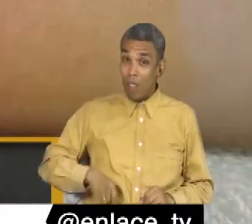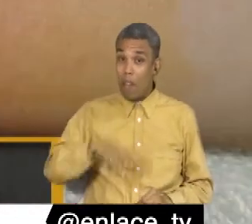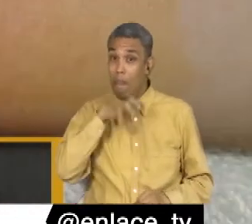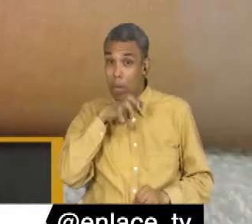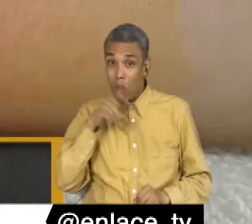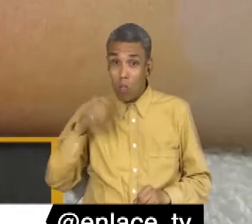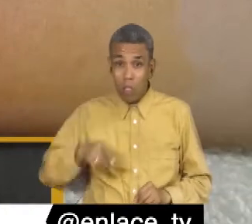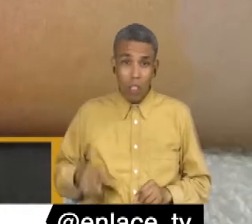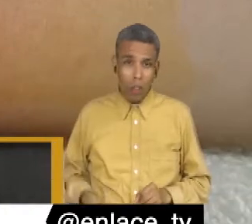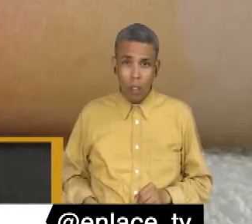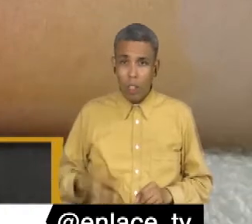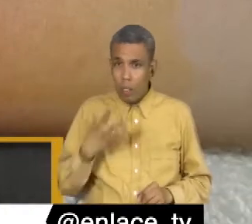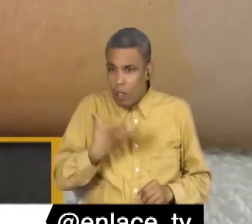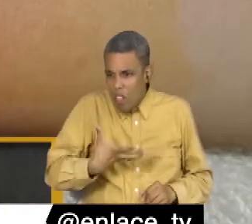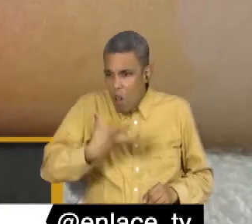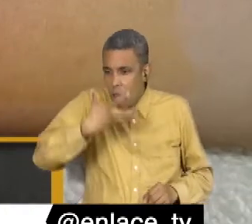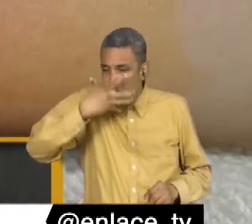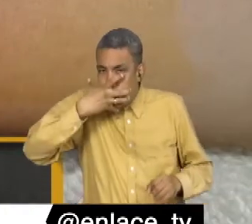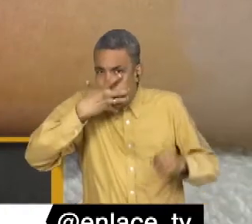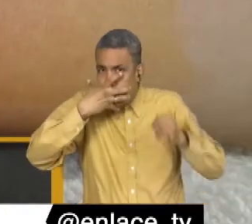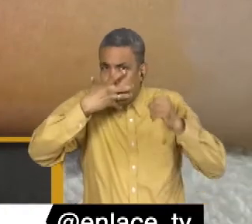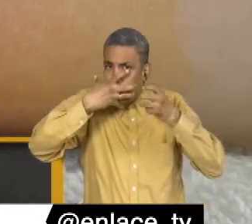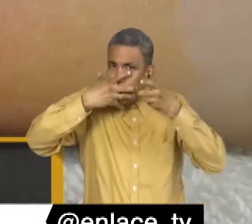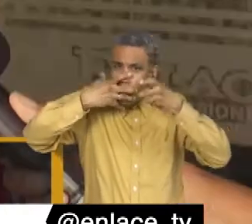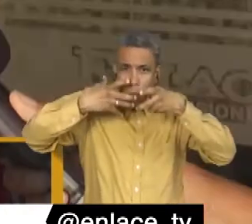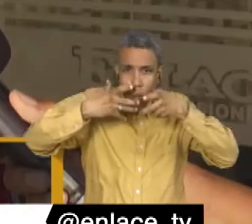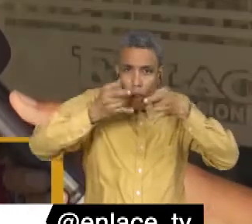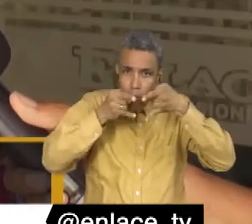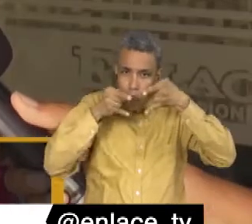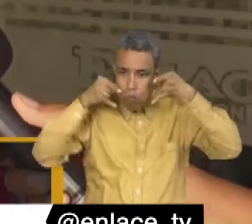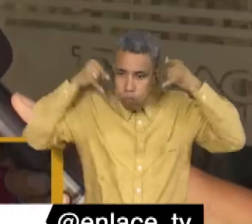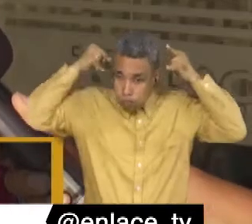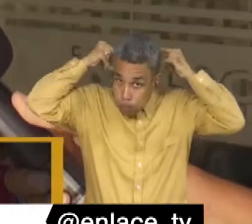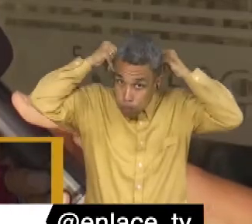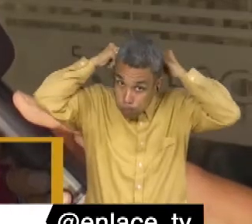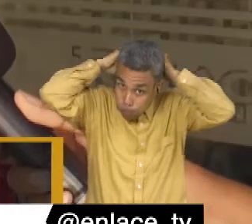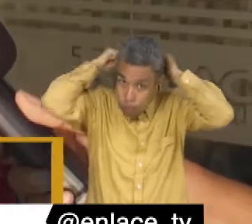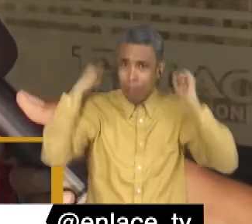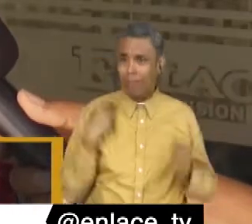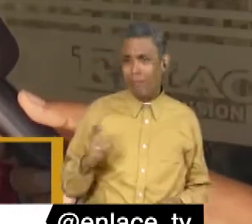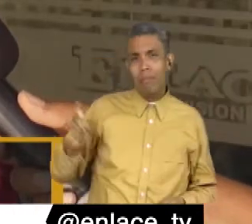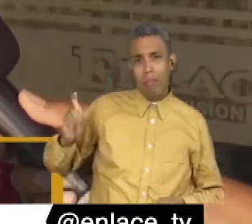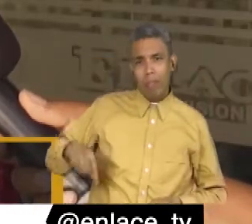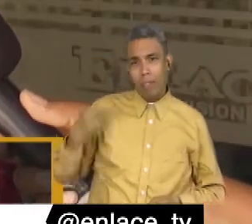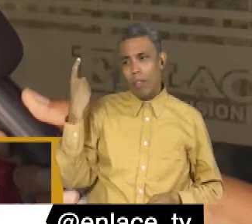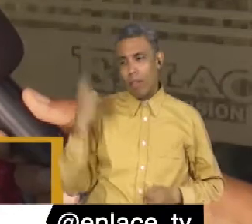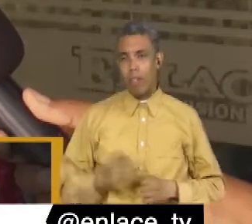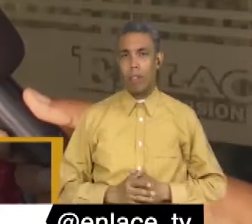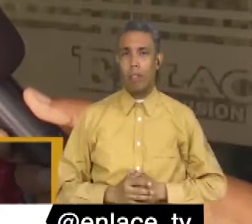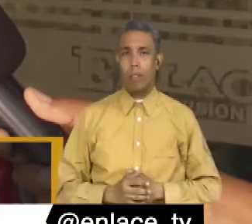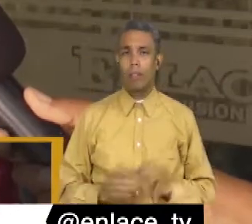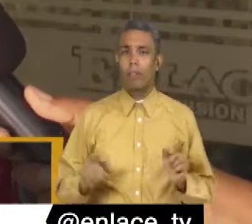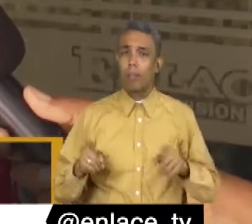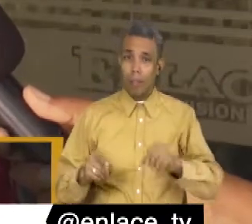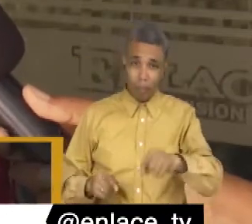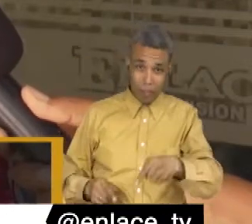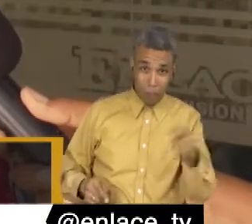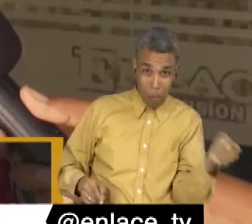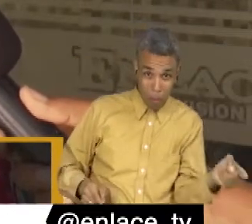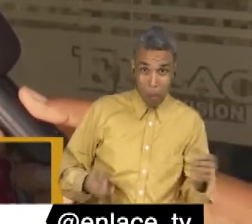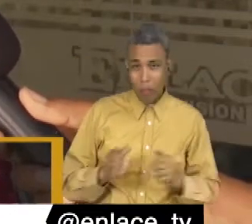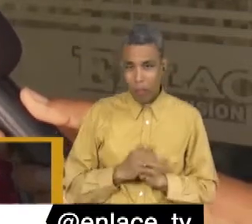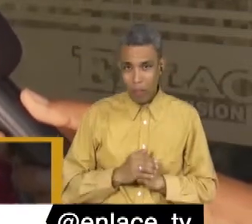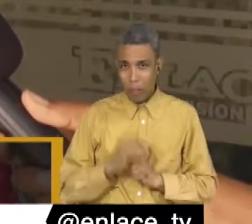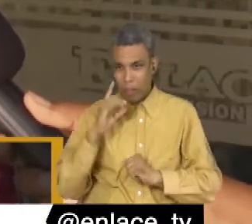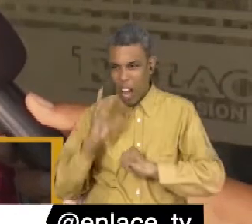el único en ser mordido por este canino. Al otro niño también del vecino metió la cabeza y agarró el niño en el